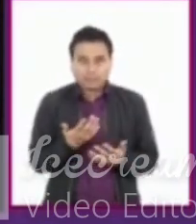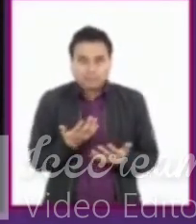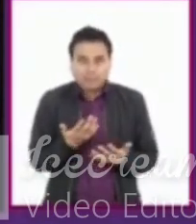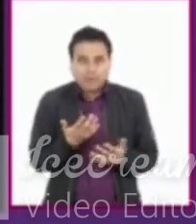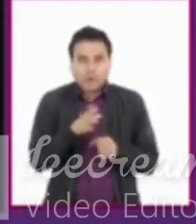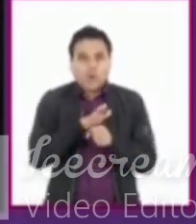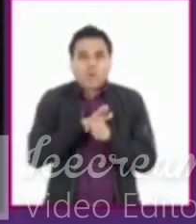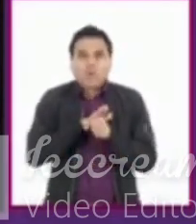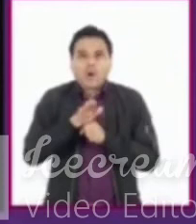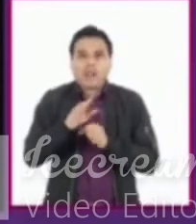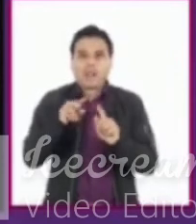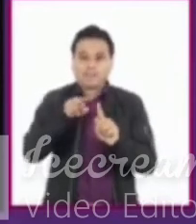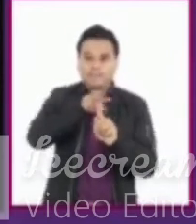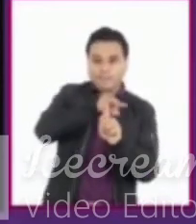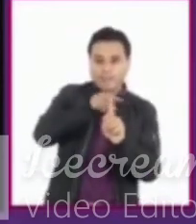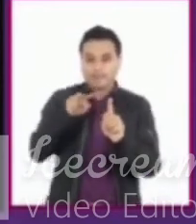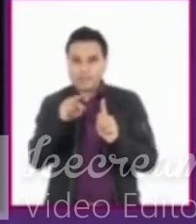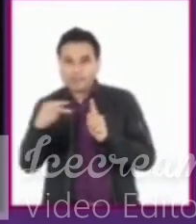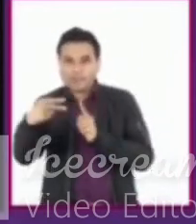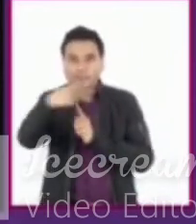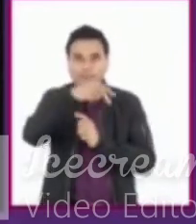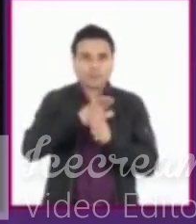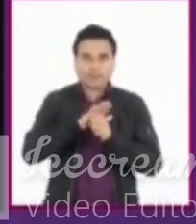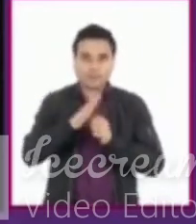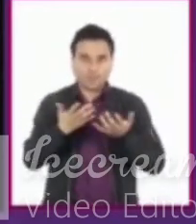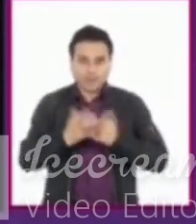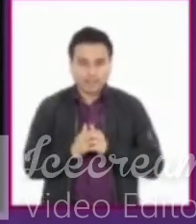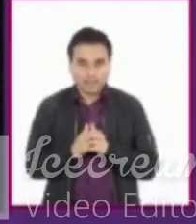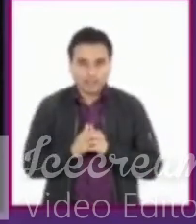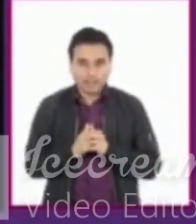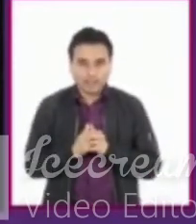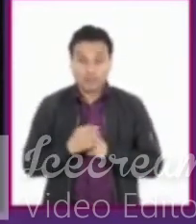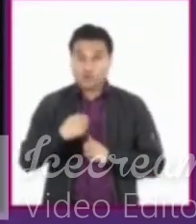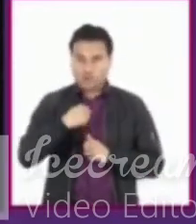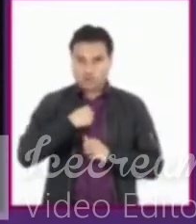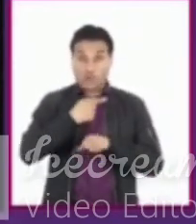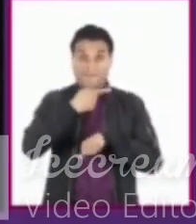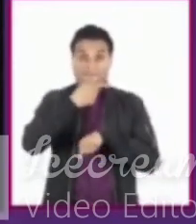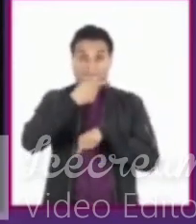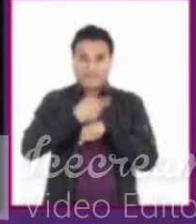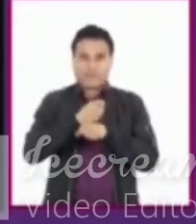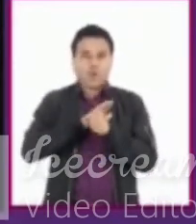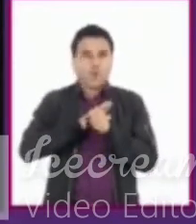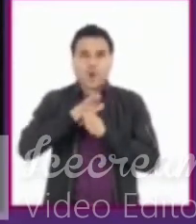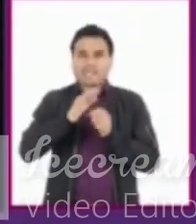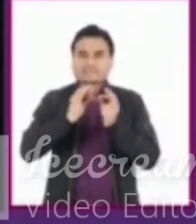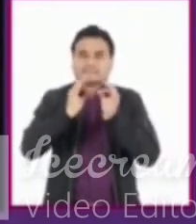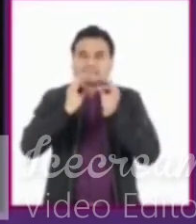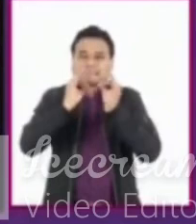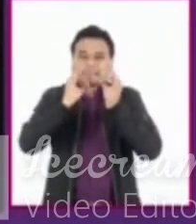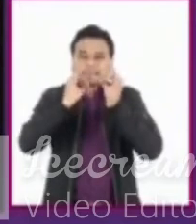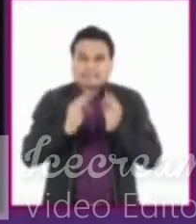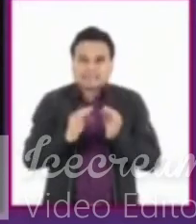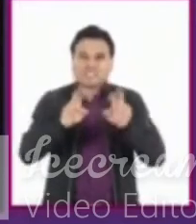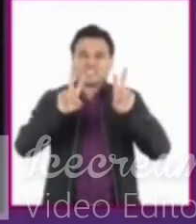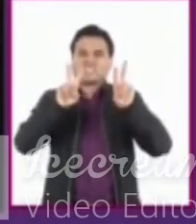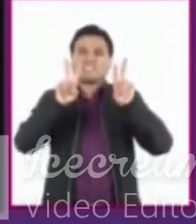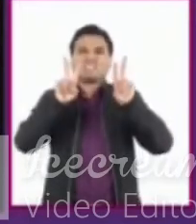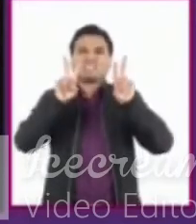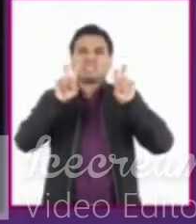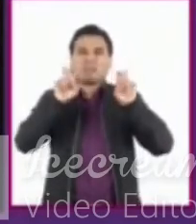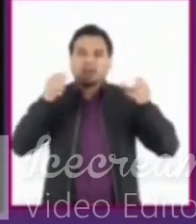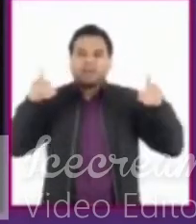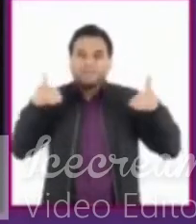muchas perspectivas, lo que decíamos al principio, ¿no? Entonces yo tengo que saber, es decir, como exactamente qué es lo que yo quiero abordar